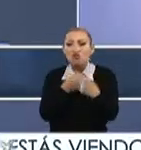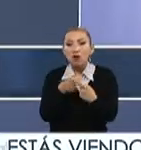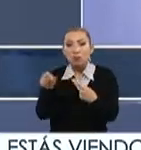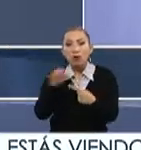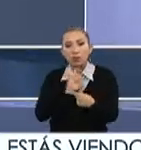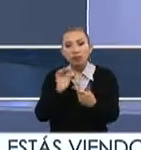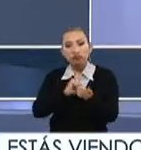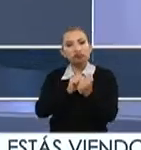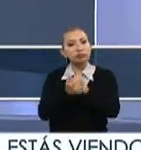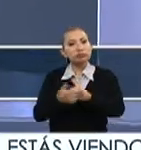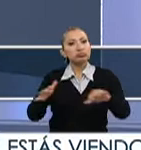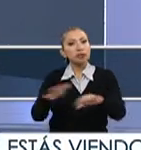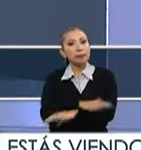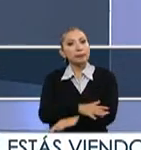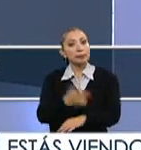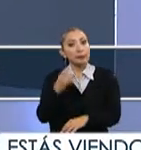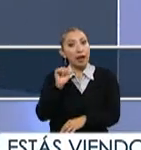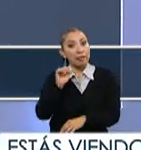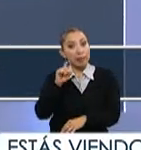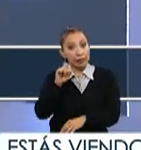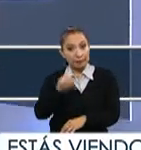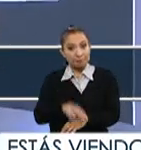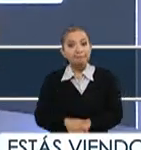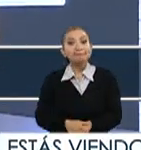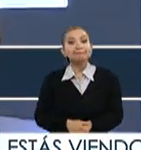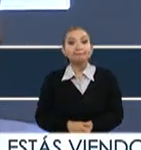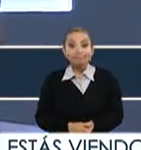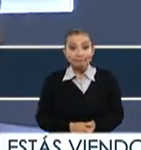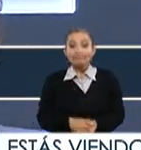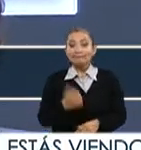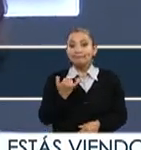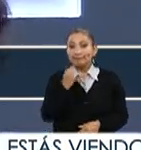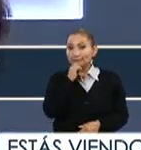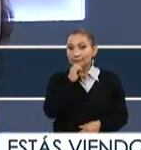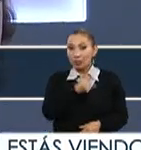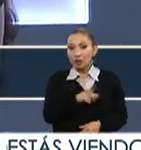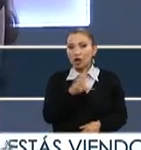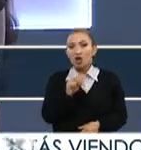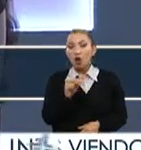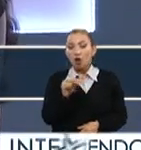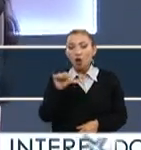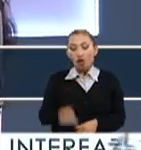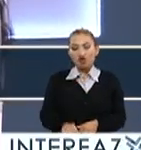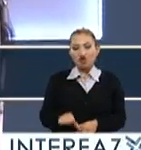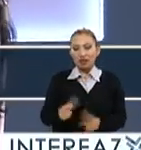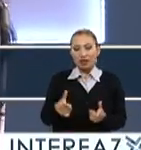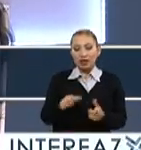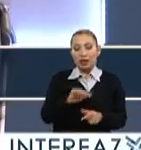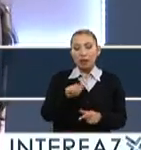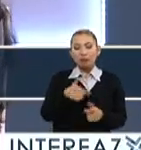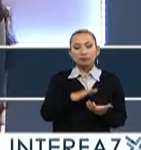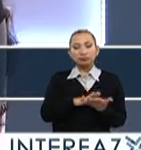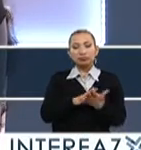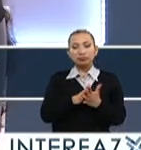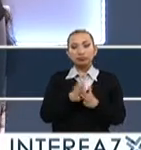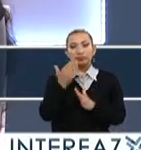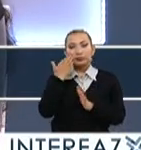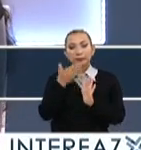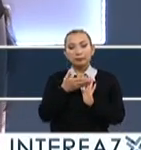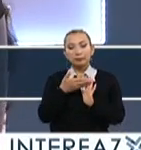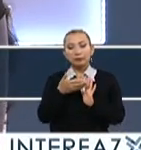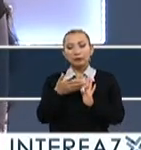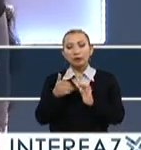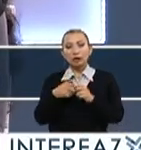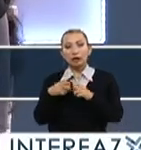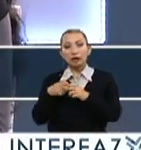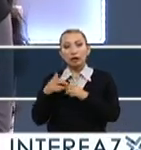haber desarrollado este trastorno. Incluso no en el momento, sino después, durante todo el tiempo que hubo